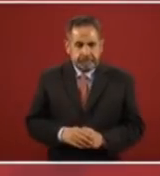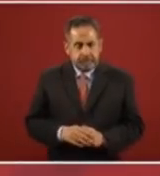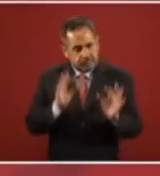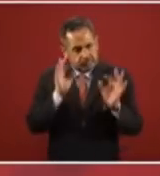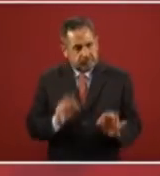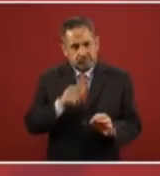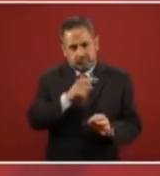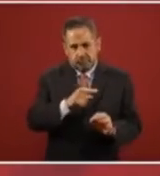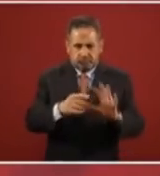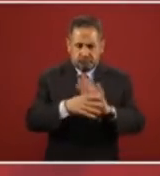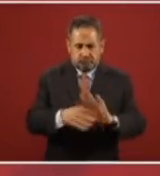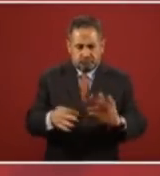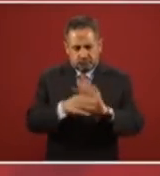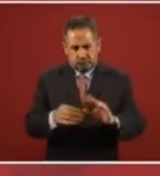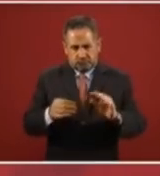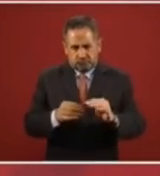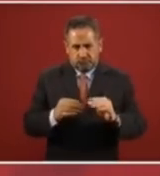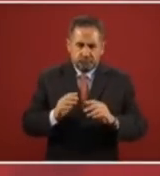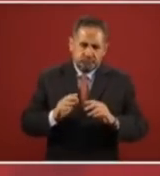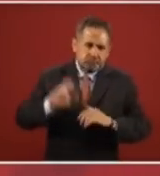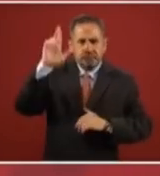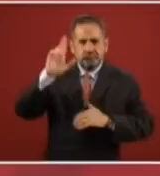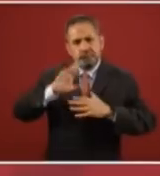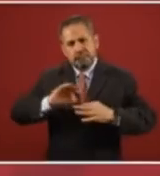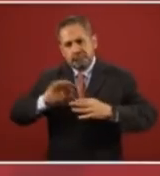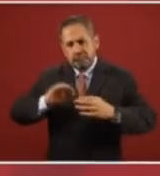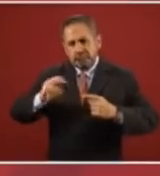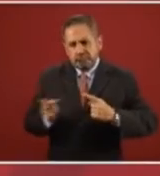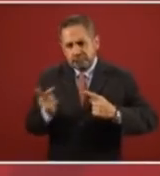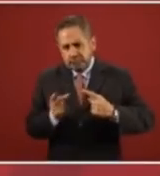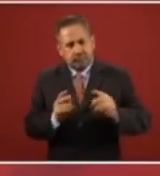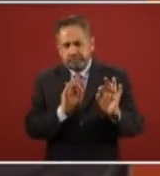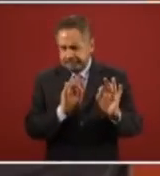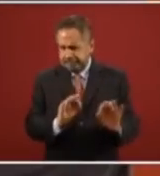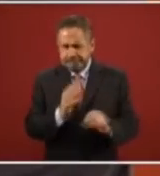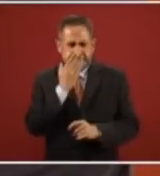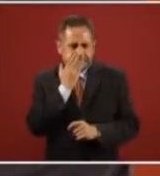correcta tu intervención, tu pregunta.